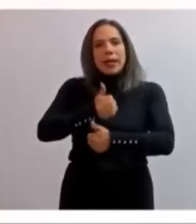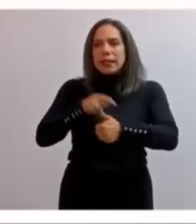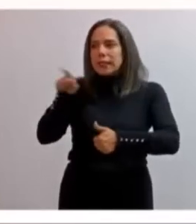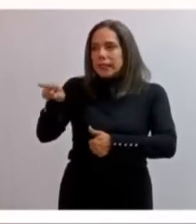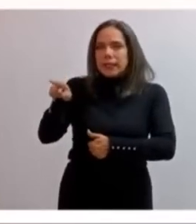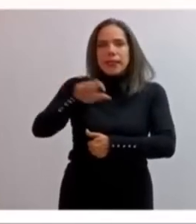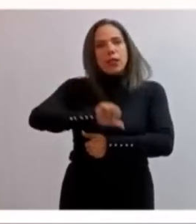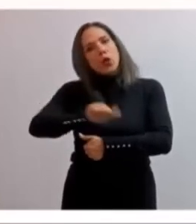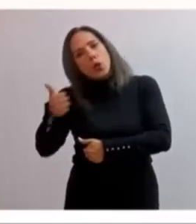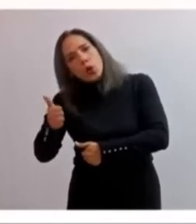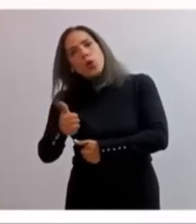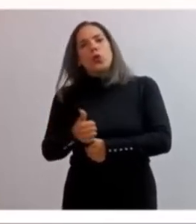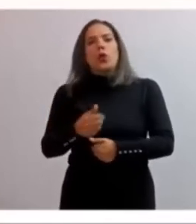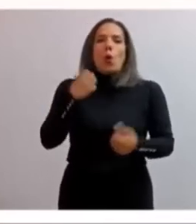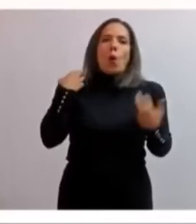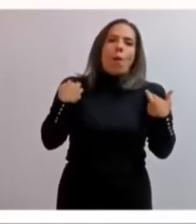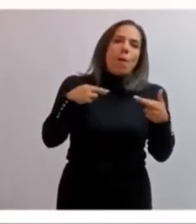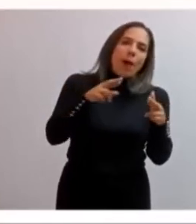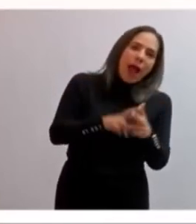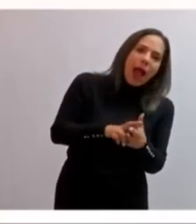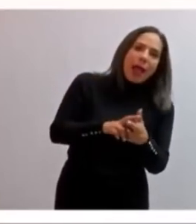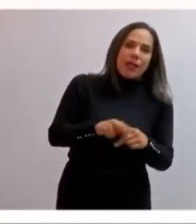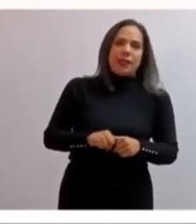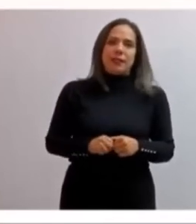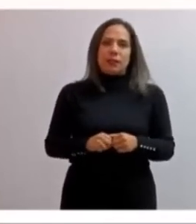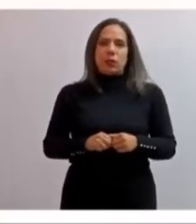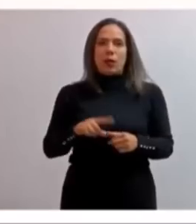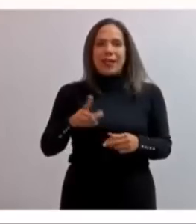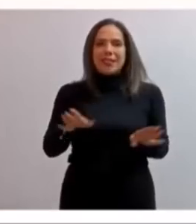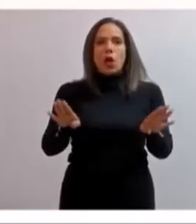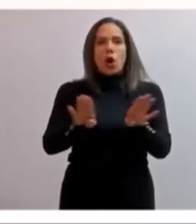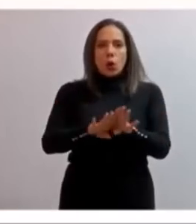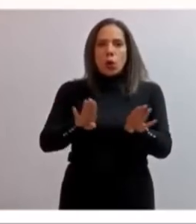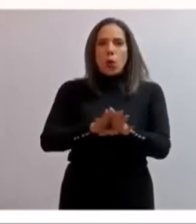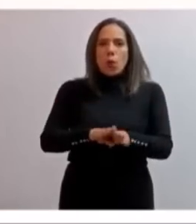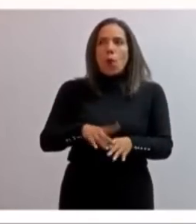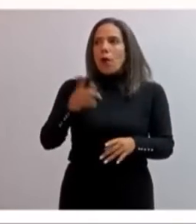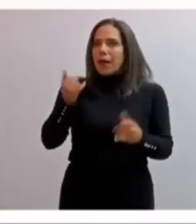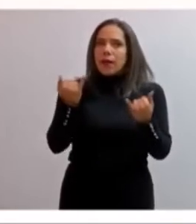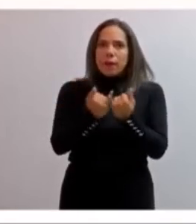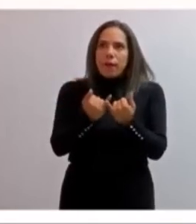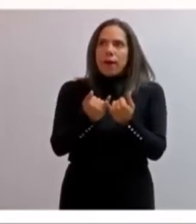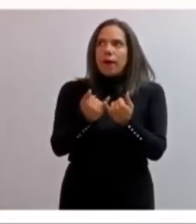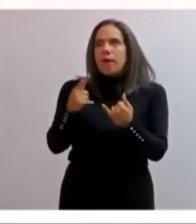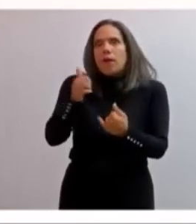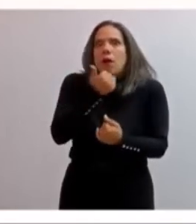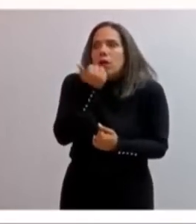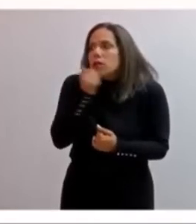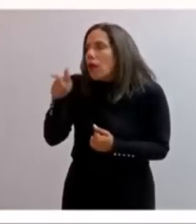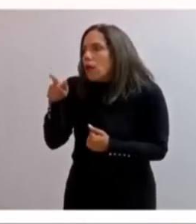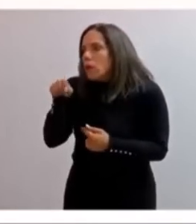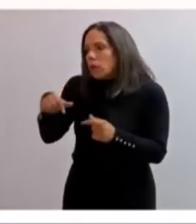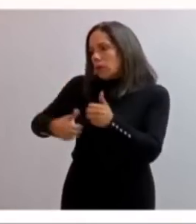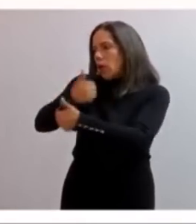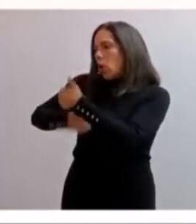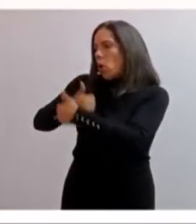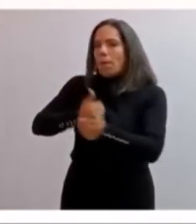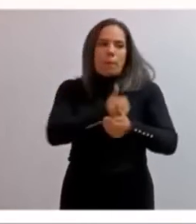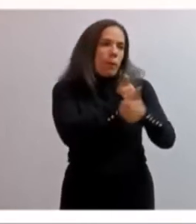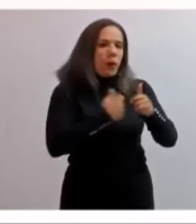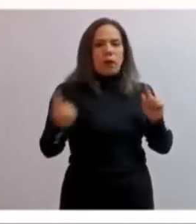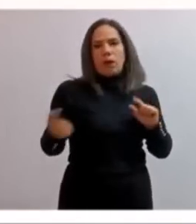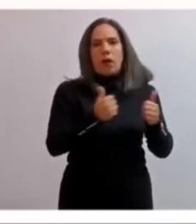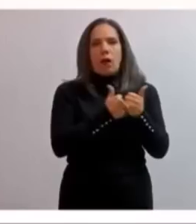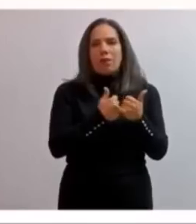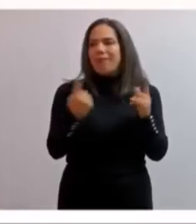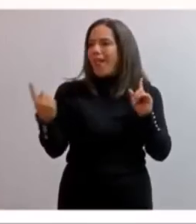alguna manera logremos con los alumnos también el que no estén compitiendo. No se trata de competir, no se trata